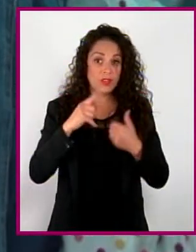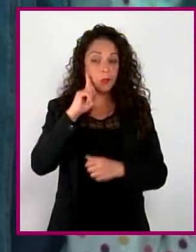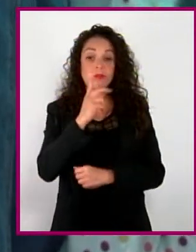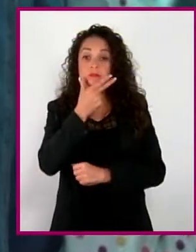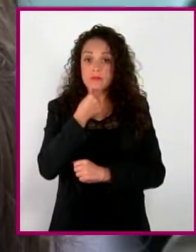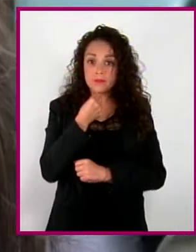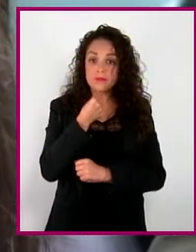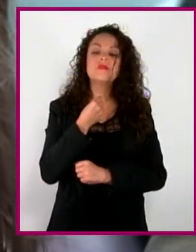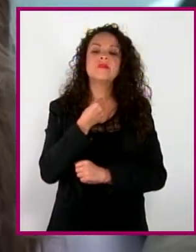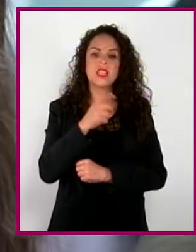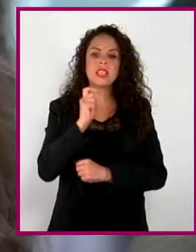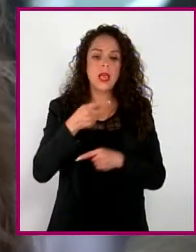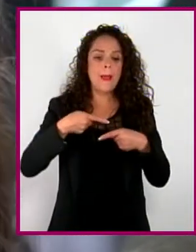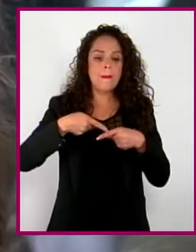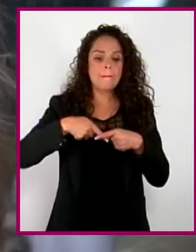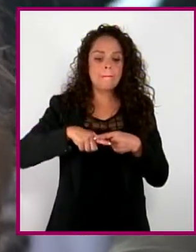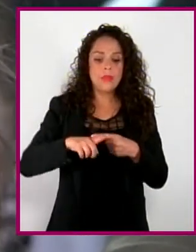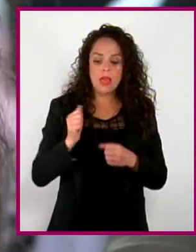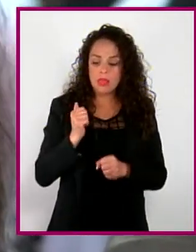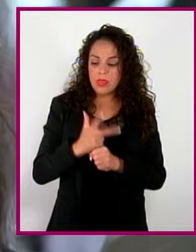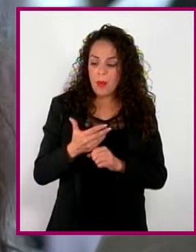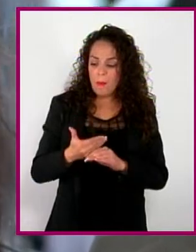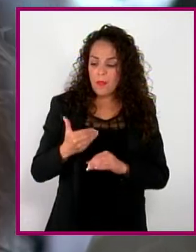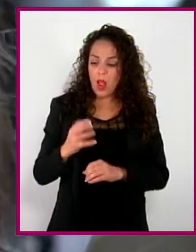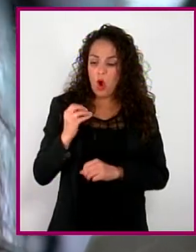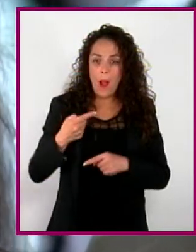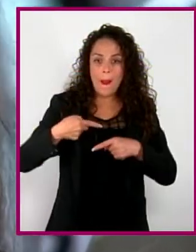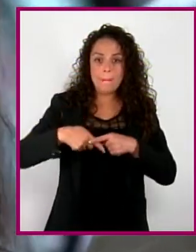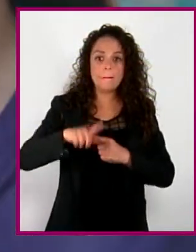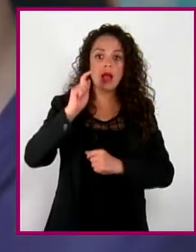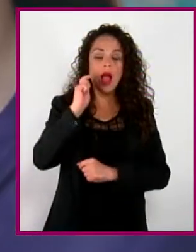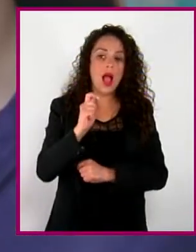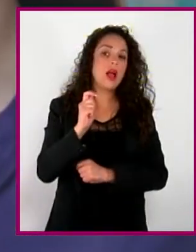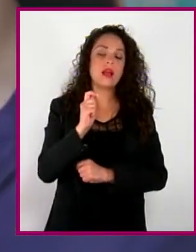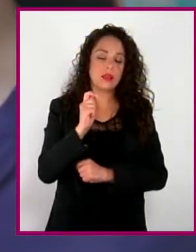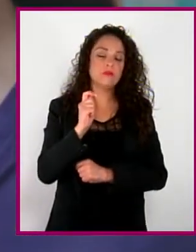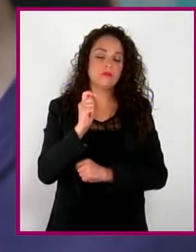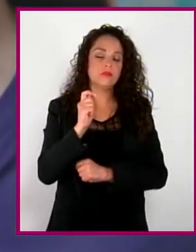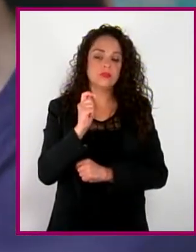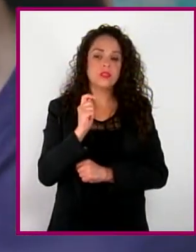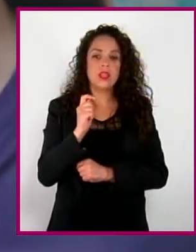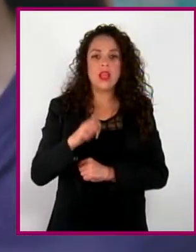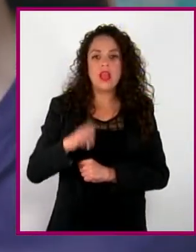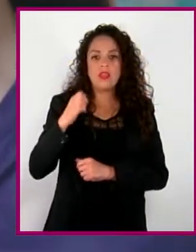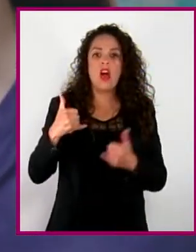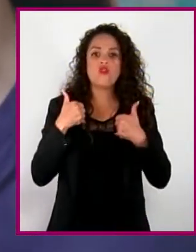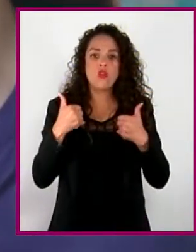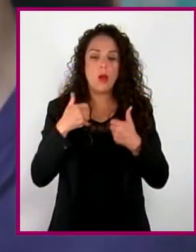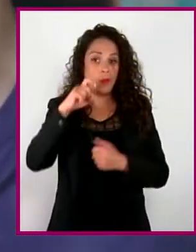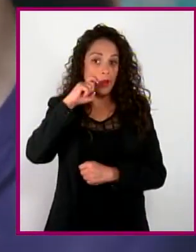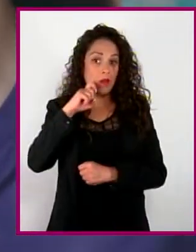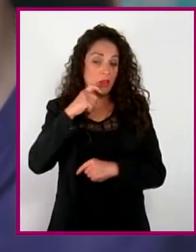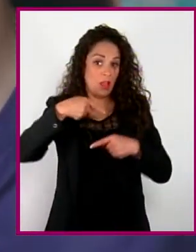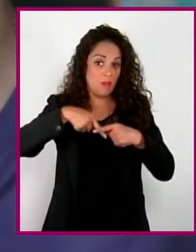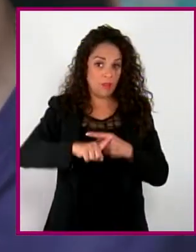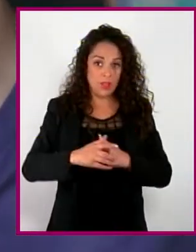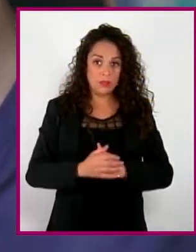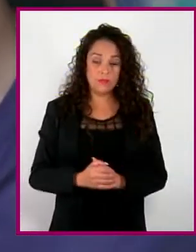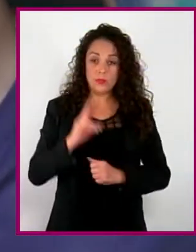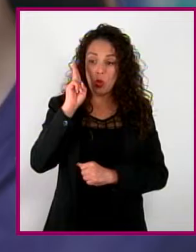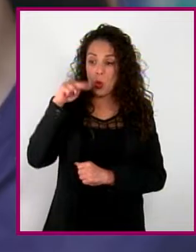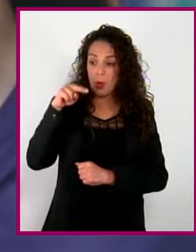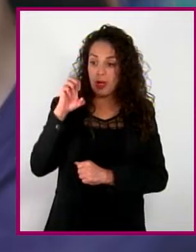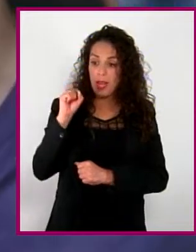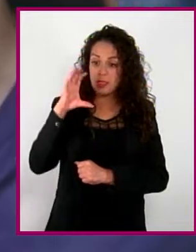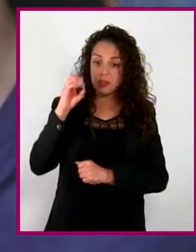inicio temprano o un aumento de las relaciones y o parejas sexuales. La evidencia de investigaciones realizadas por la UNESCO